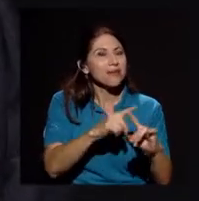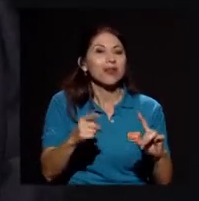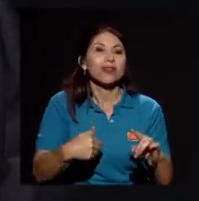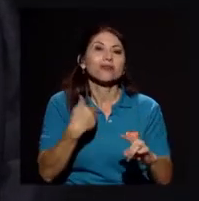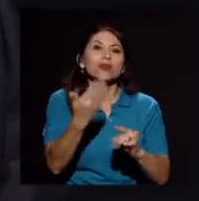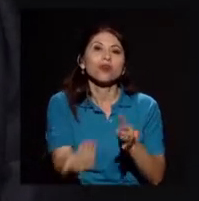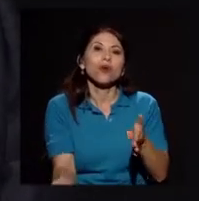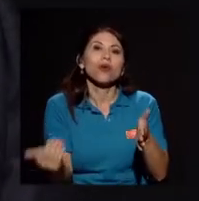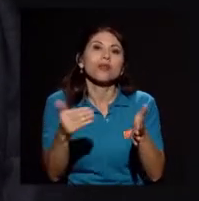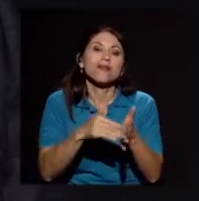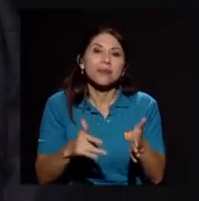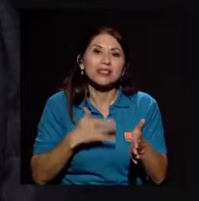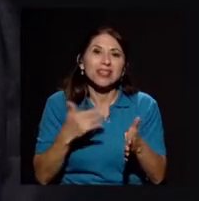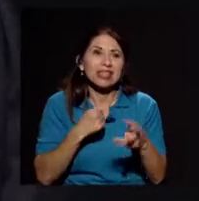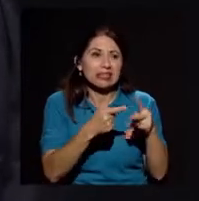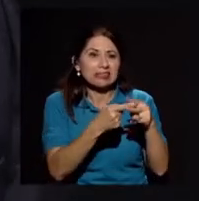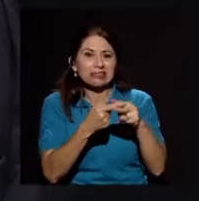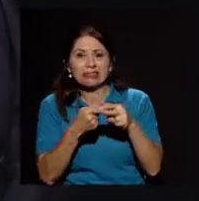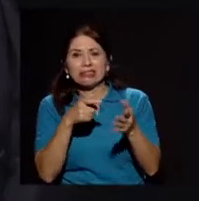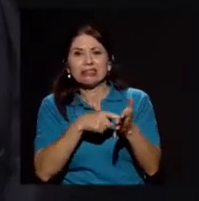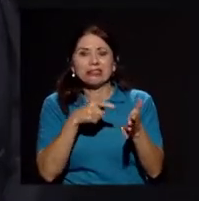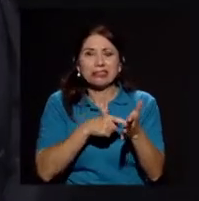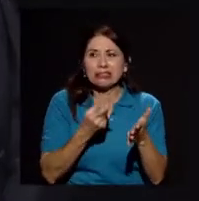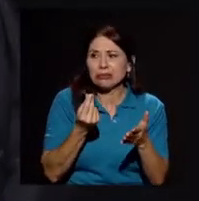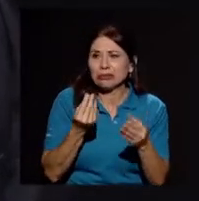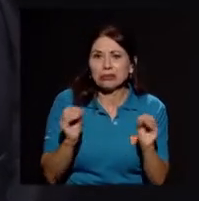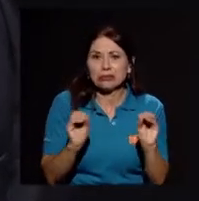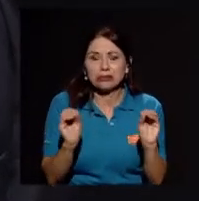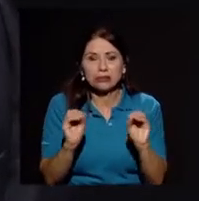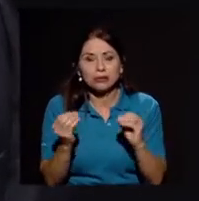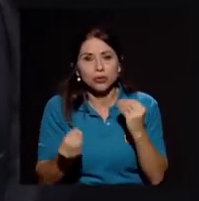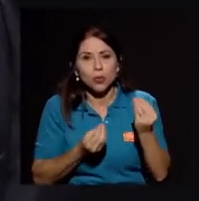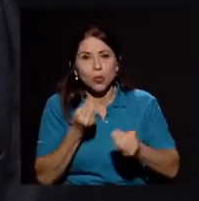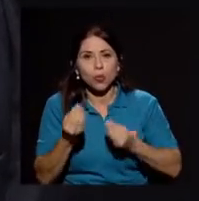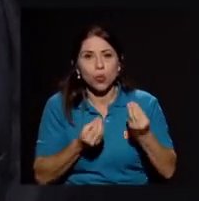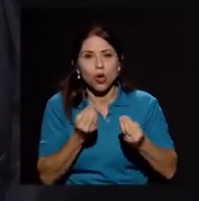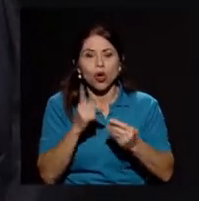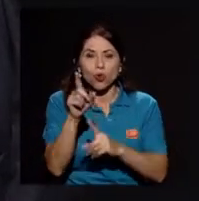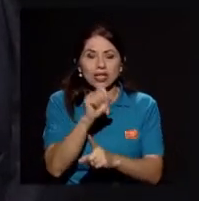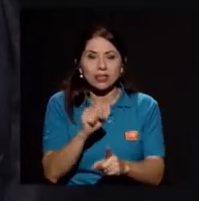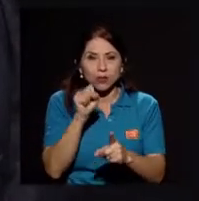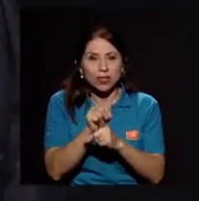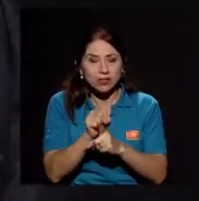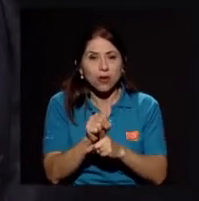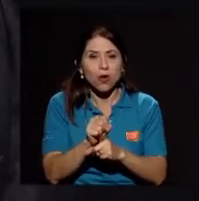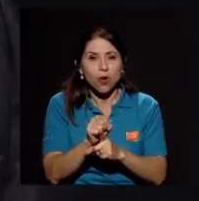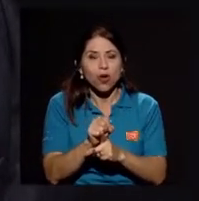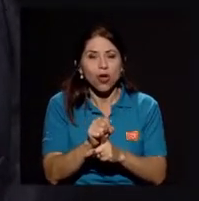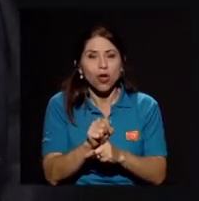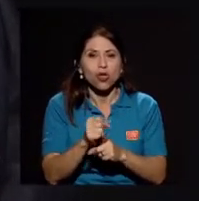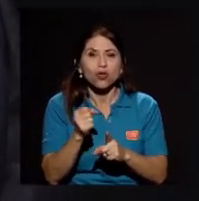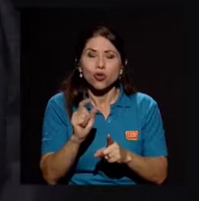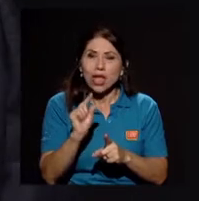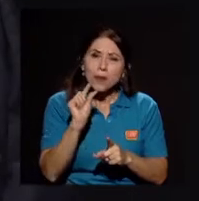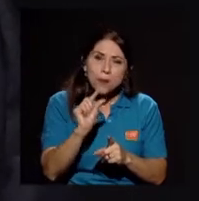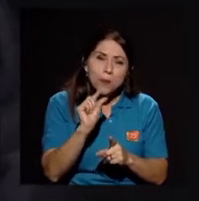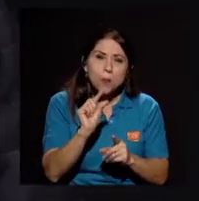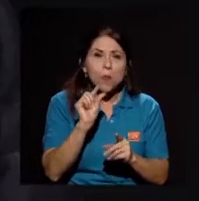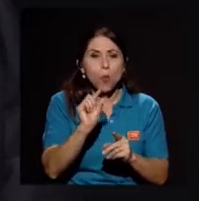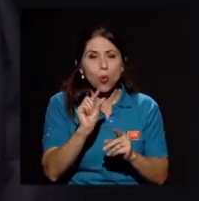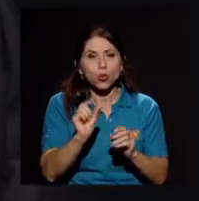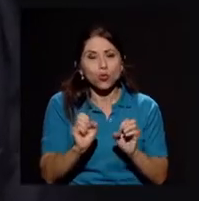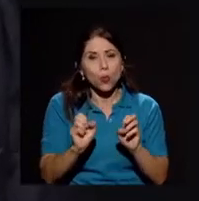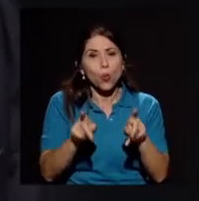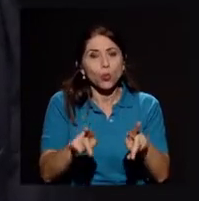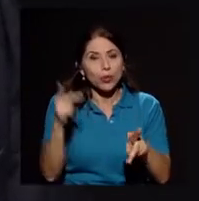alto muy alto una deuda creciente y sobre todo una situación en donde hay pocos espacios políticos para